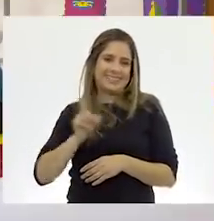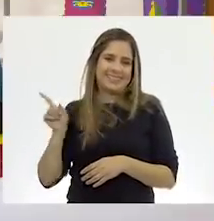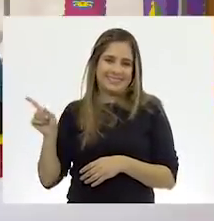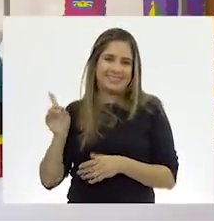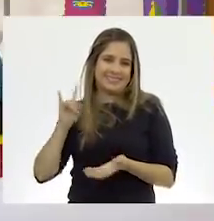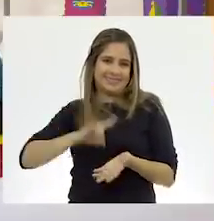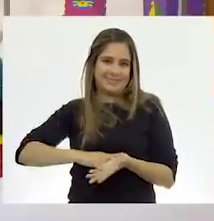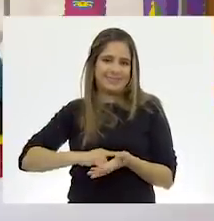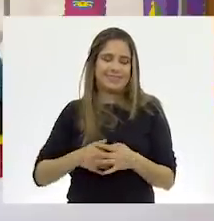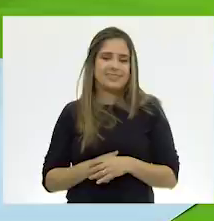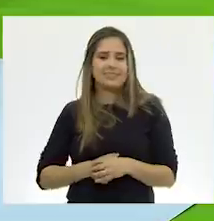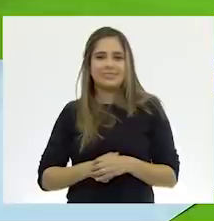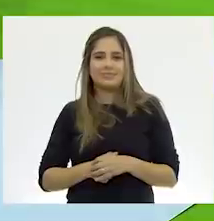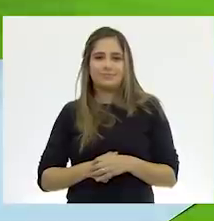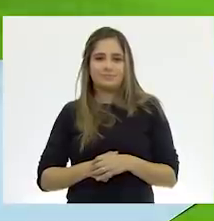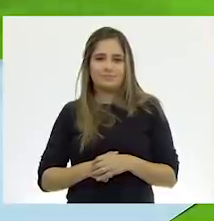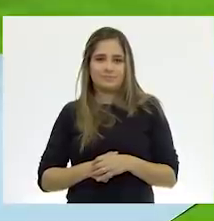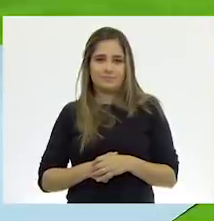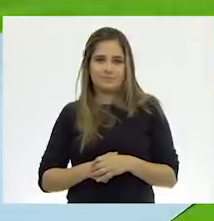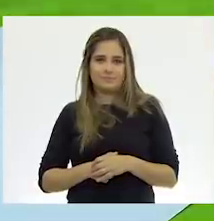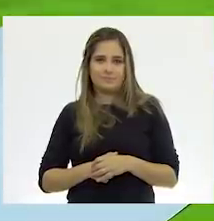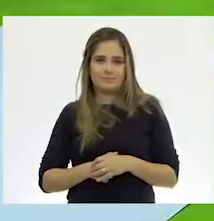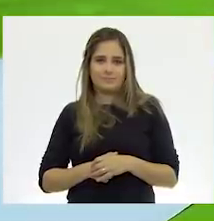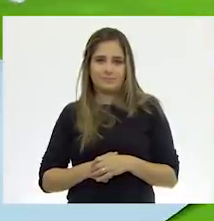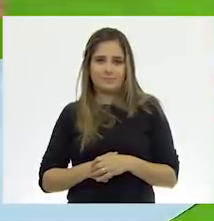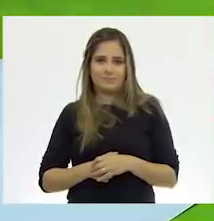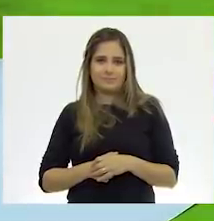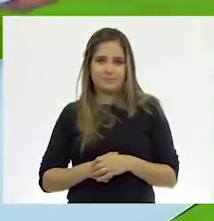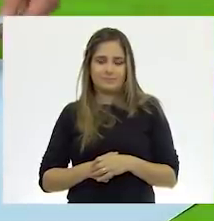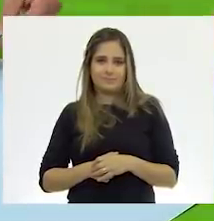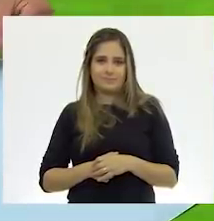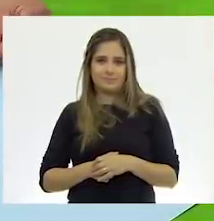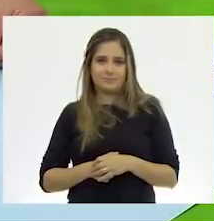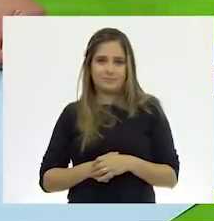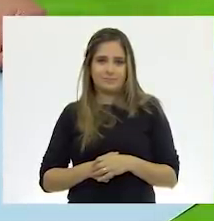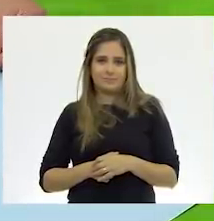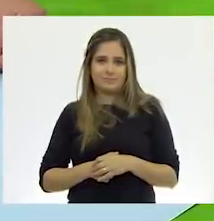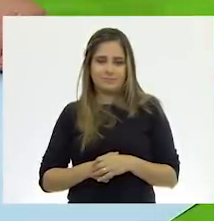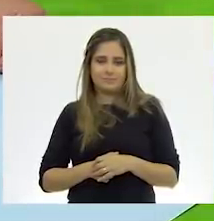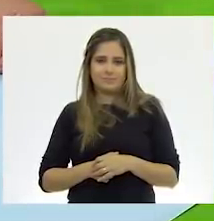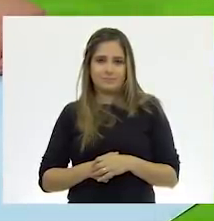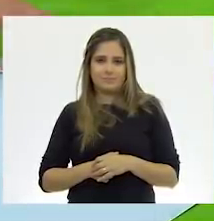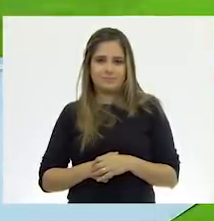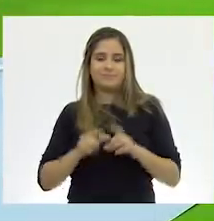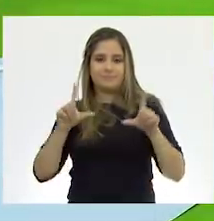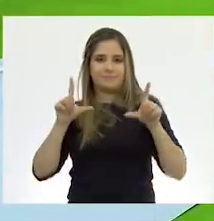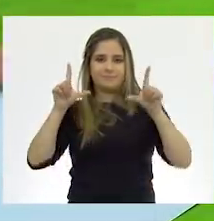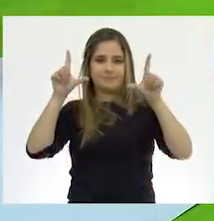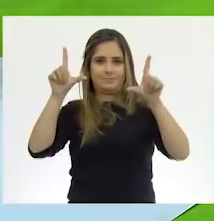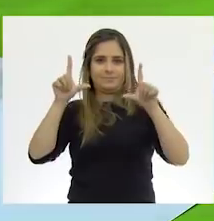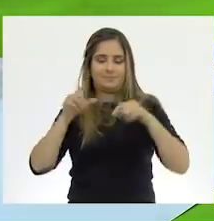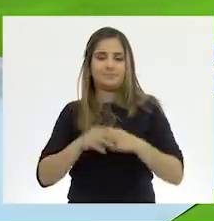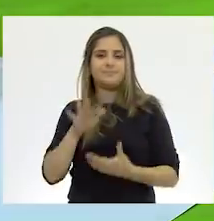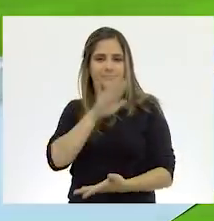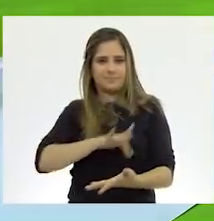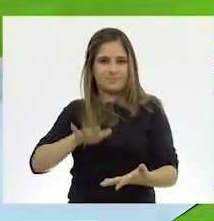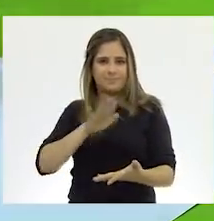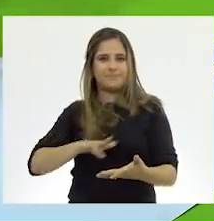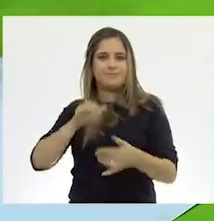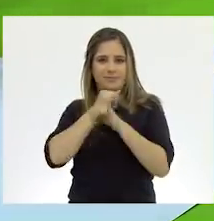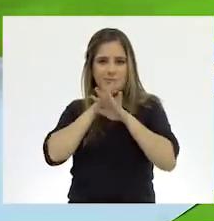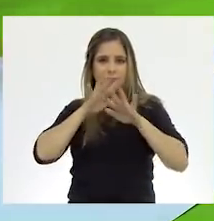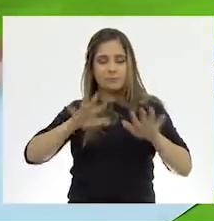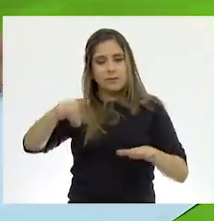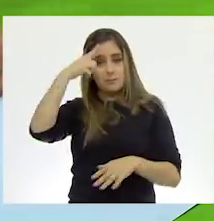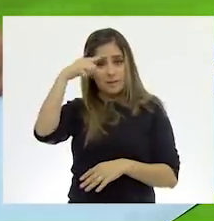ver, entonces, yo creo que voy a reconsiderar y este lo subo un poquito. Y mientras vamos leyendo la información, para que